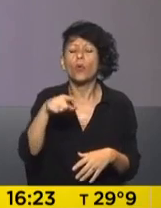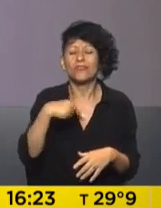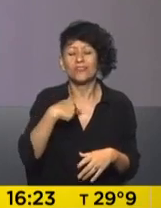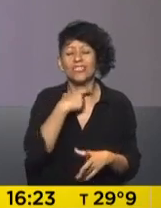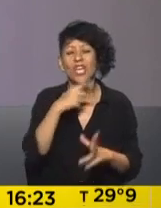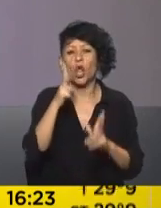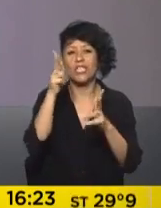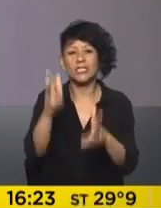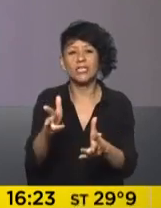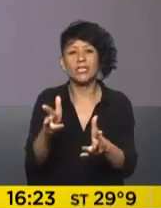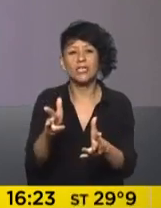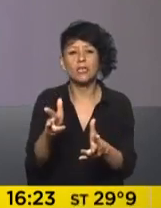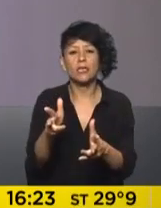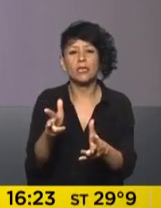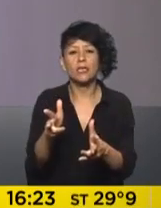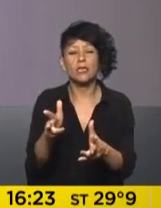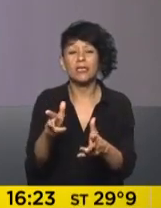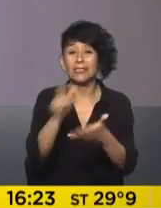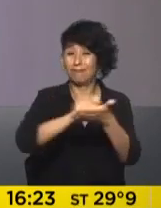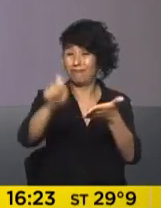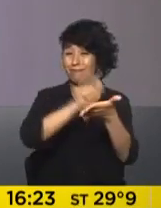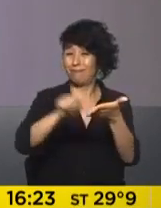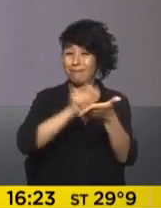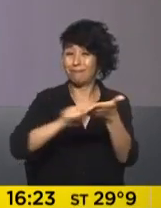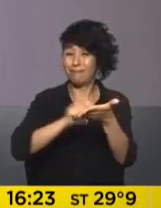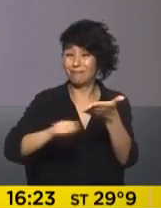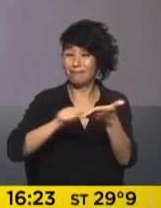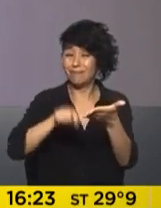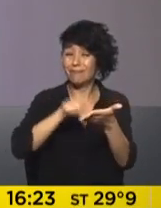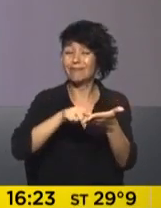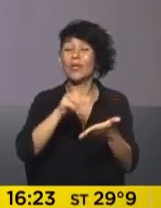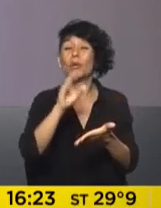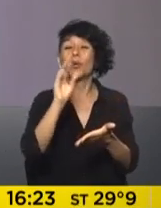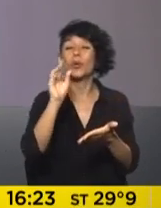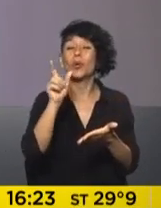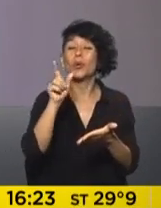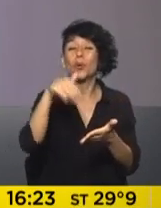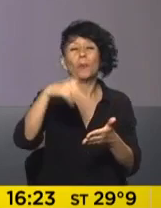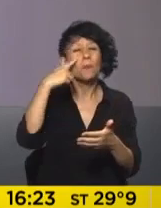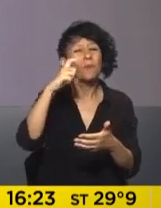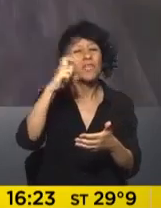que la dramaturgia es brasilera, de Michelle